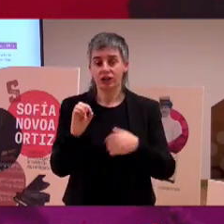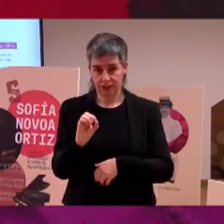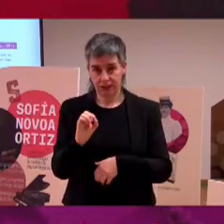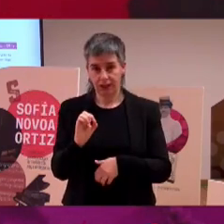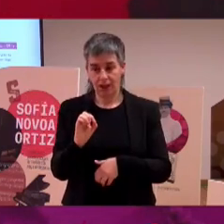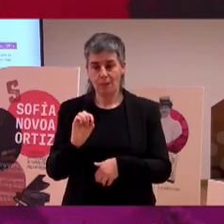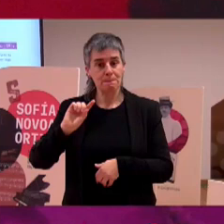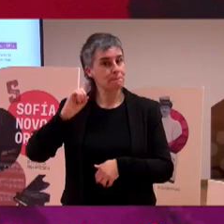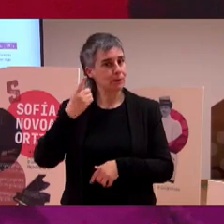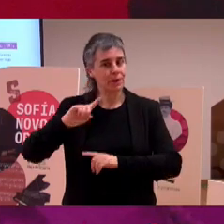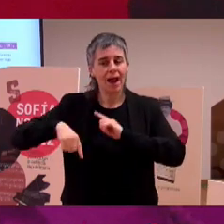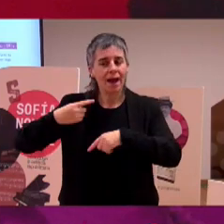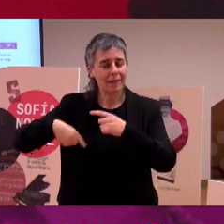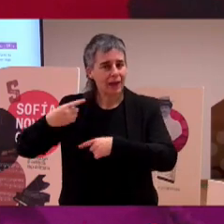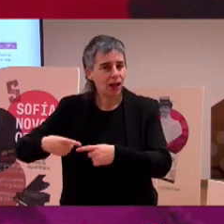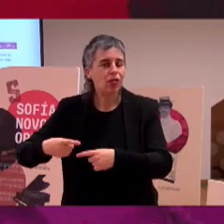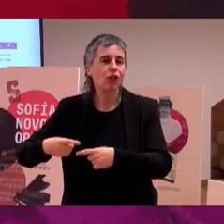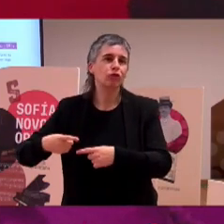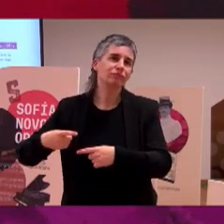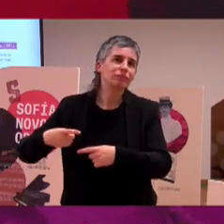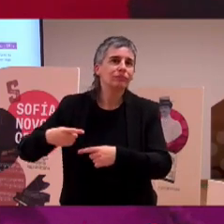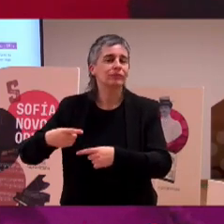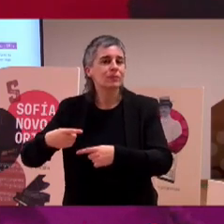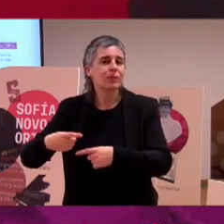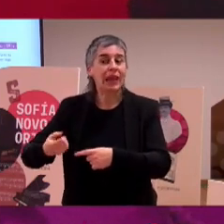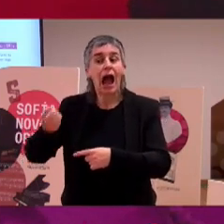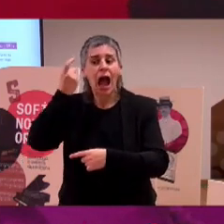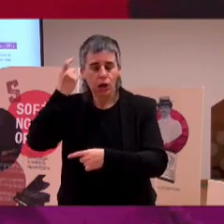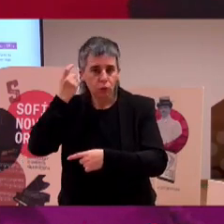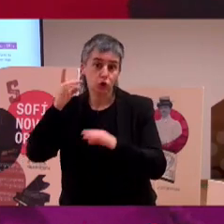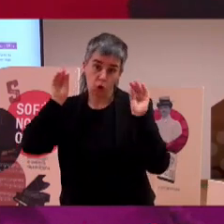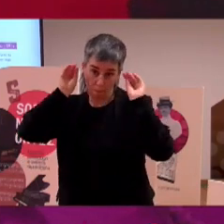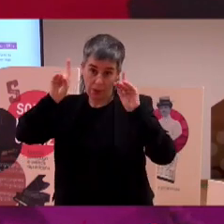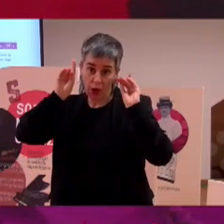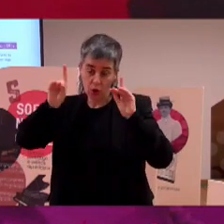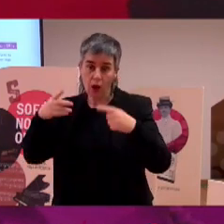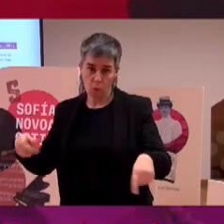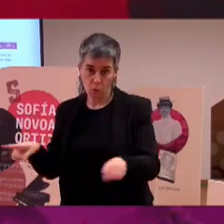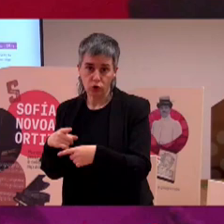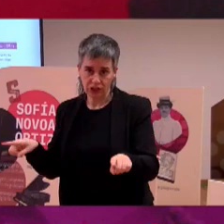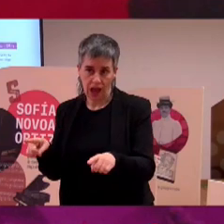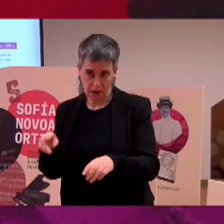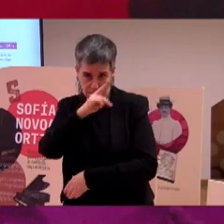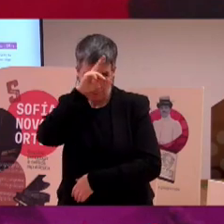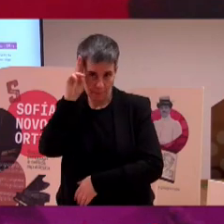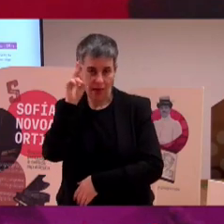a primeira xeración, digamos, de alumnos de pedagogía musical, que era miña, en Madrid,